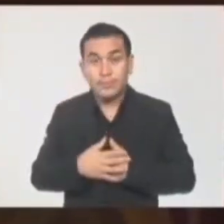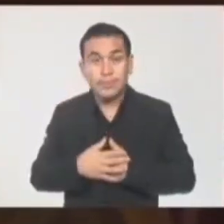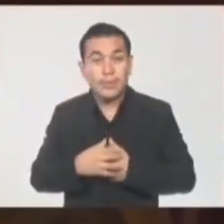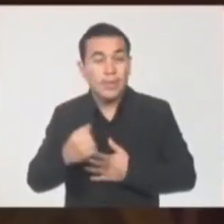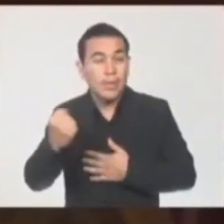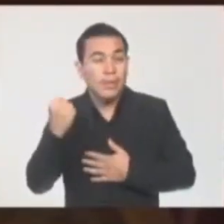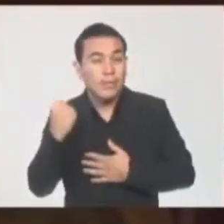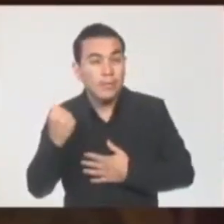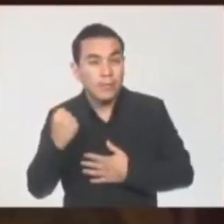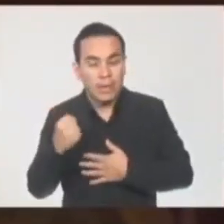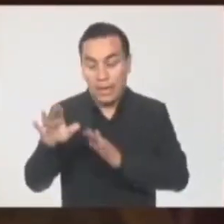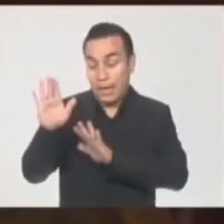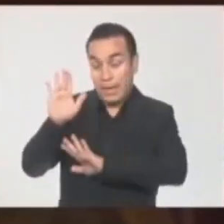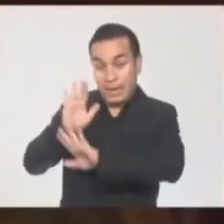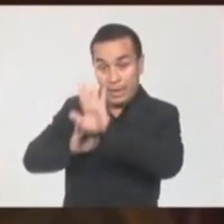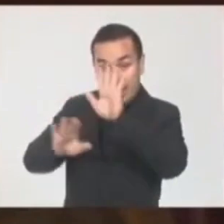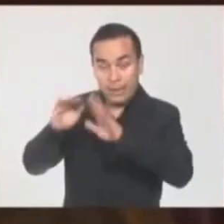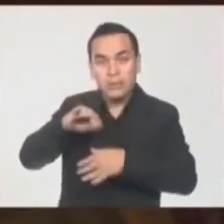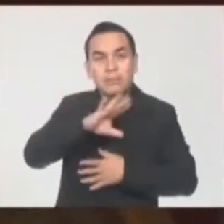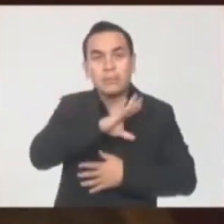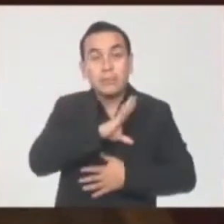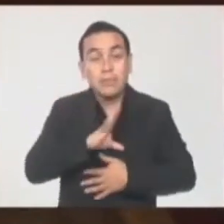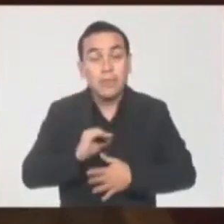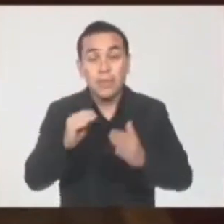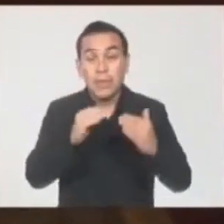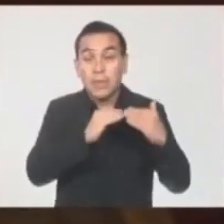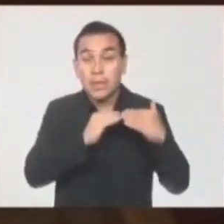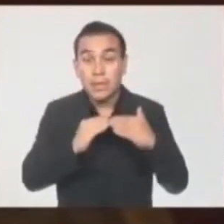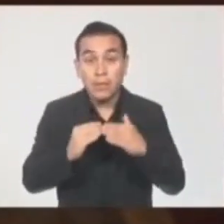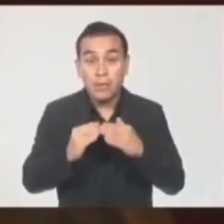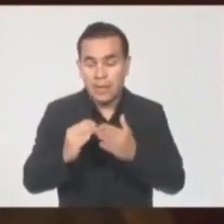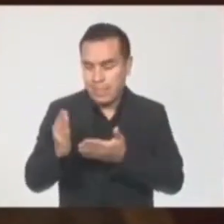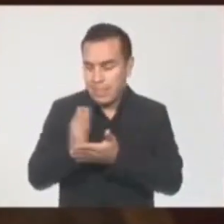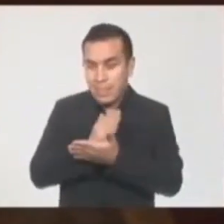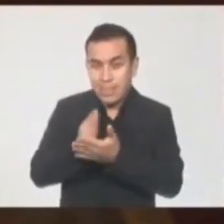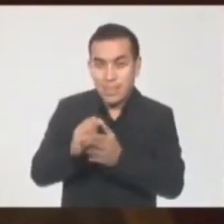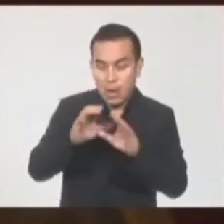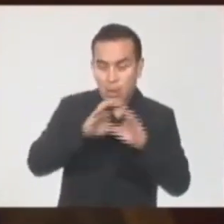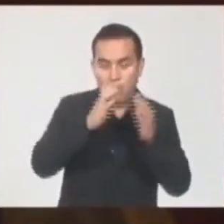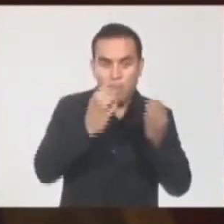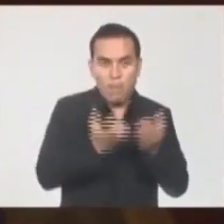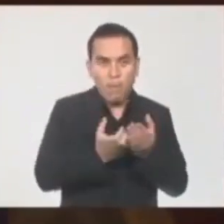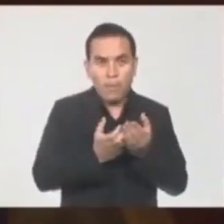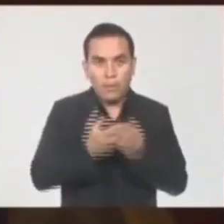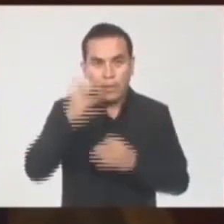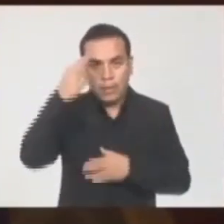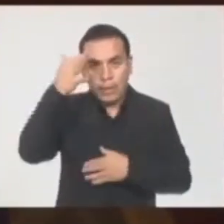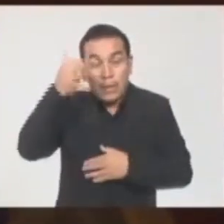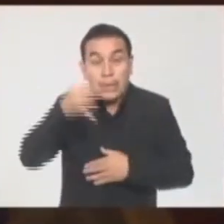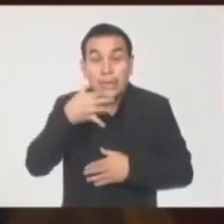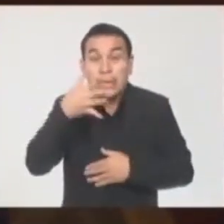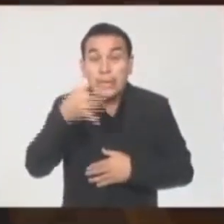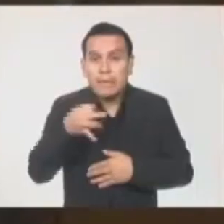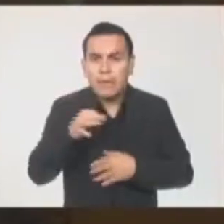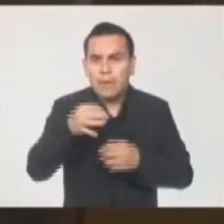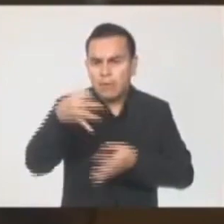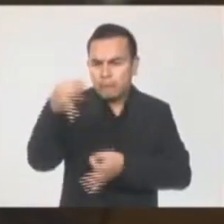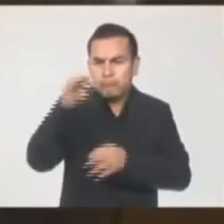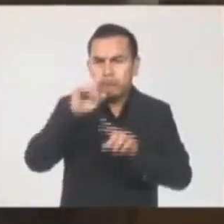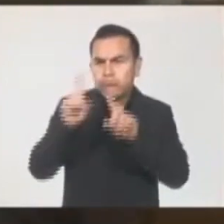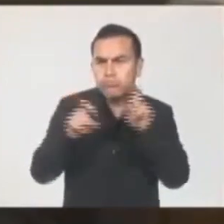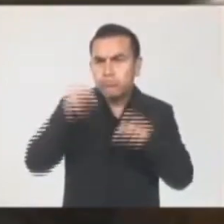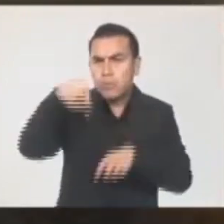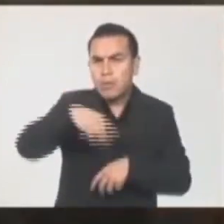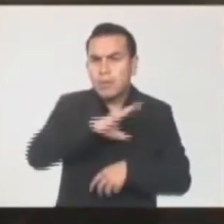No solo en la historia de El Salvador, sino en la de ningún país del mundo que tenga un sistema creíble de encuestas. Aquí en